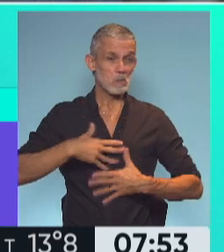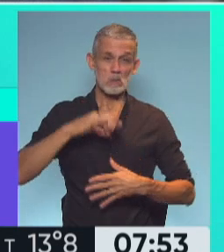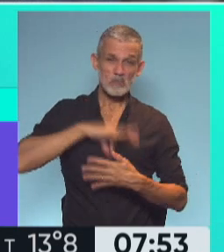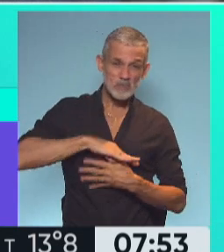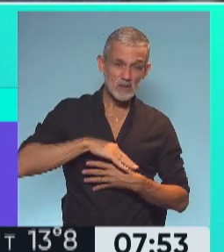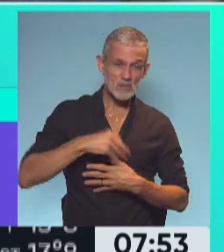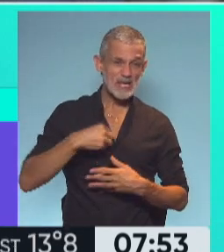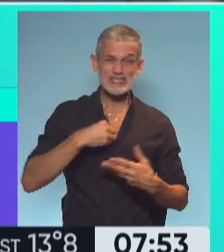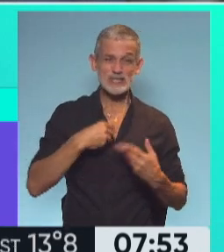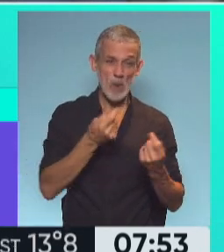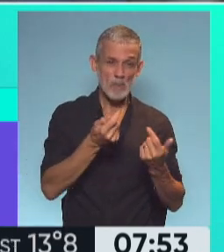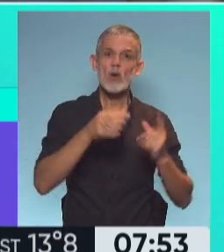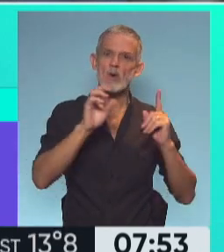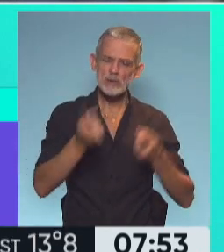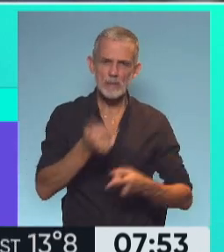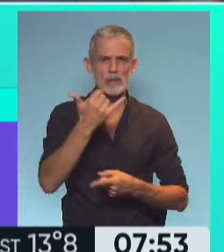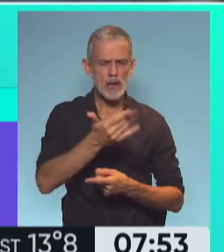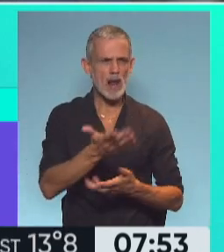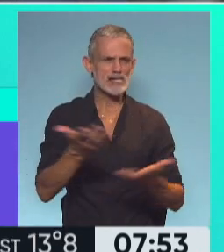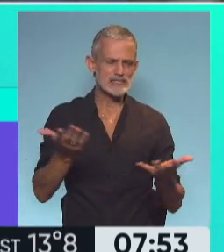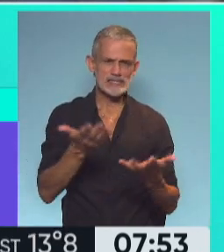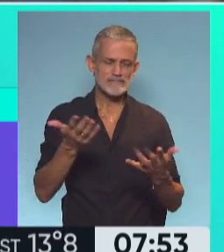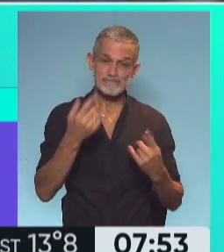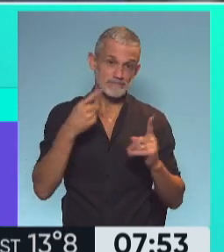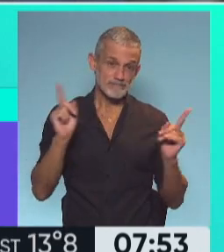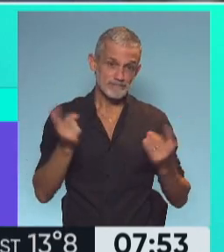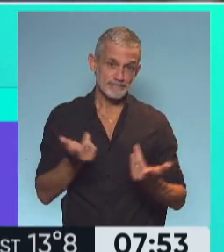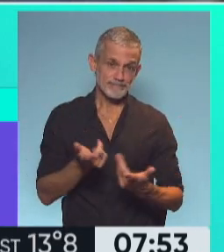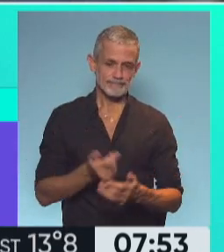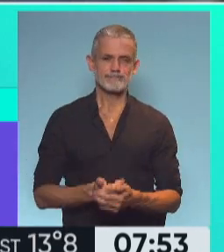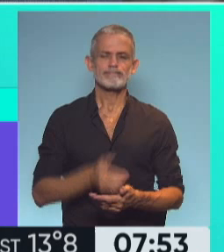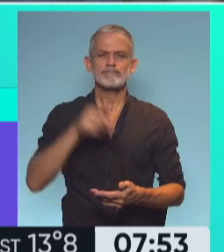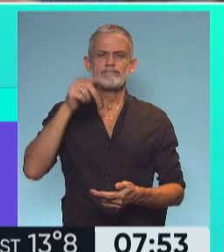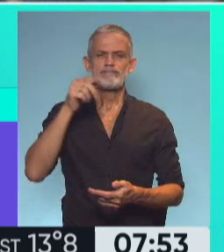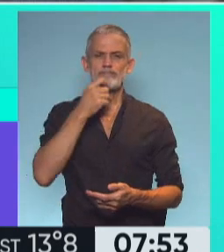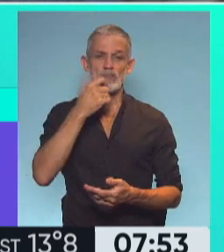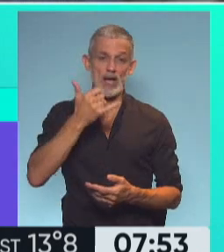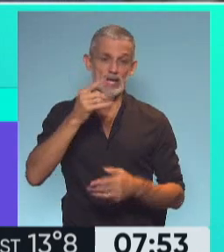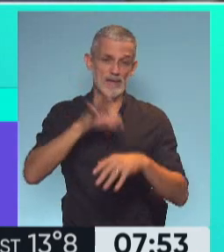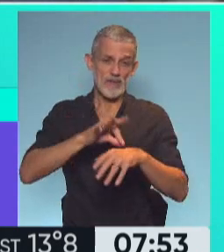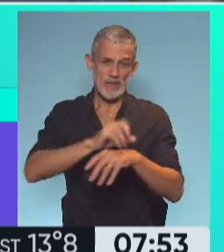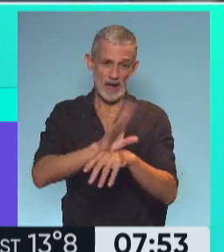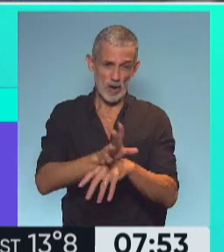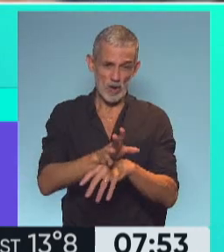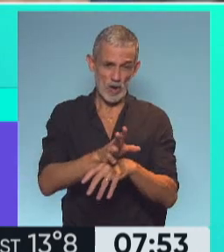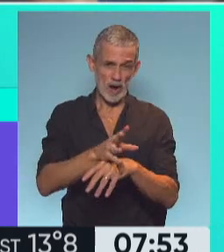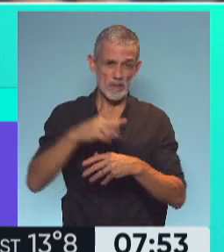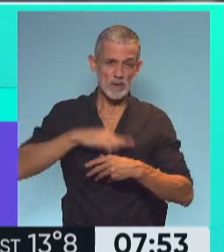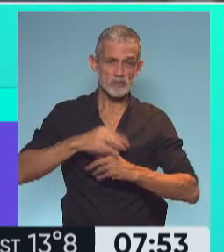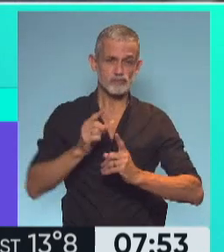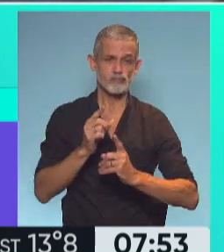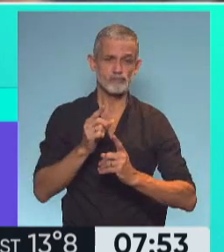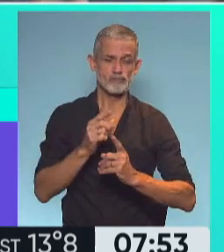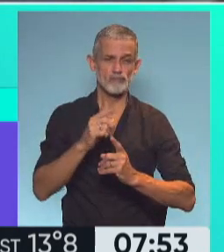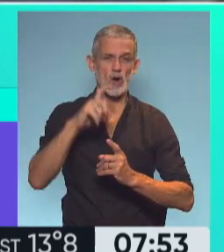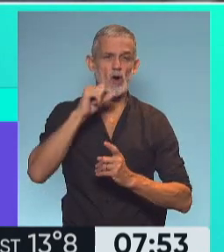pocos síntomas. También es importante pensar que en este caso que la enfermedad por